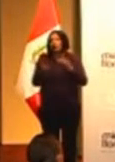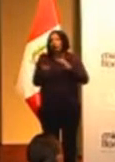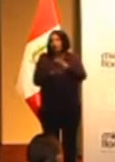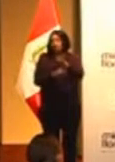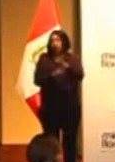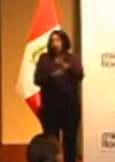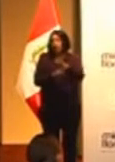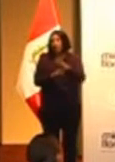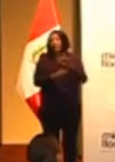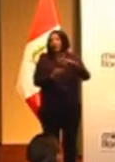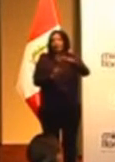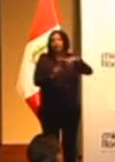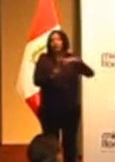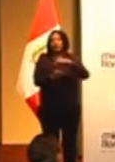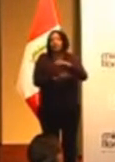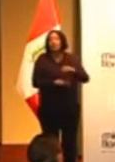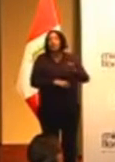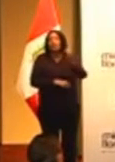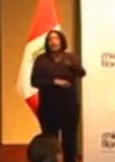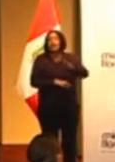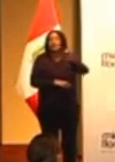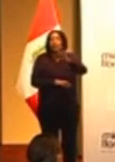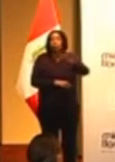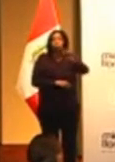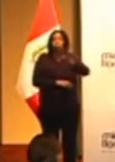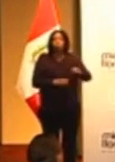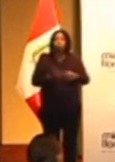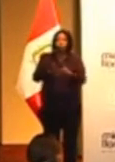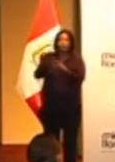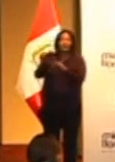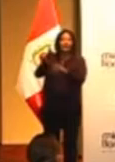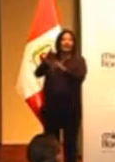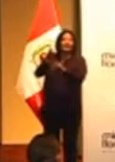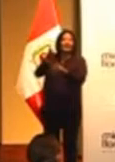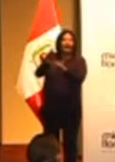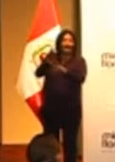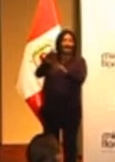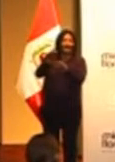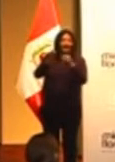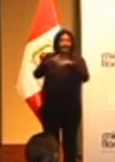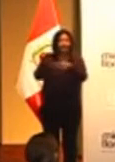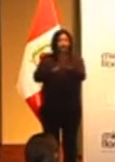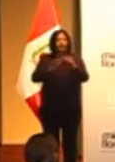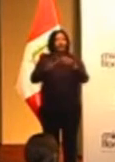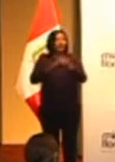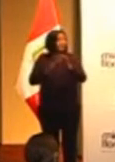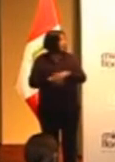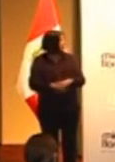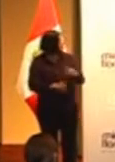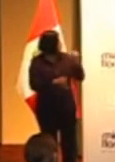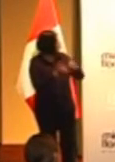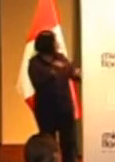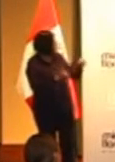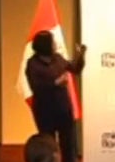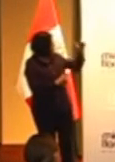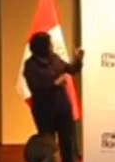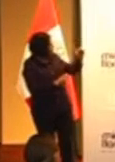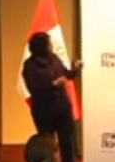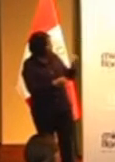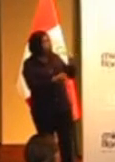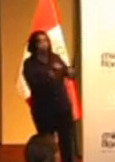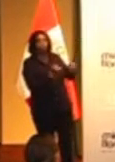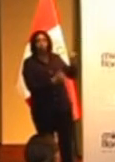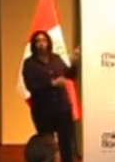en lo ambiental, como es el uso del aceite vegetal de los domicilios. Y ese es el último de los renglones que aparece en